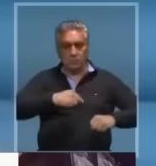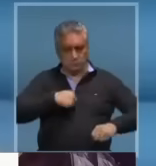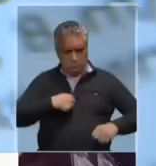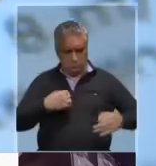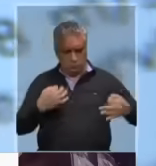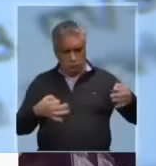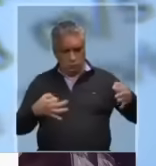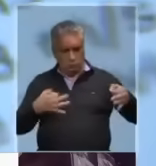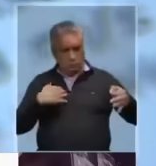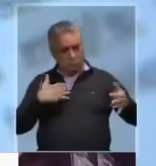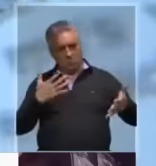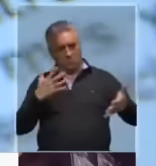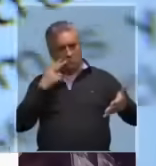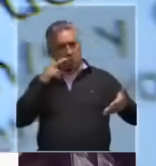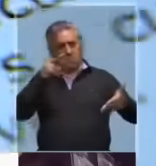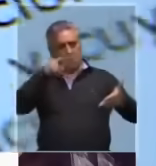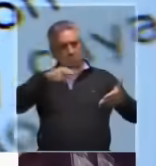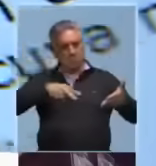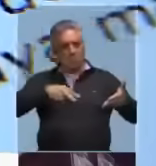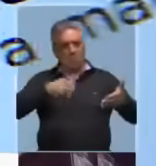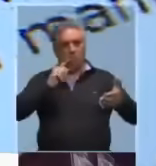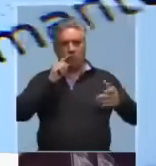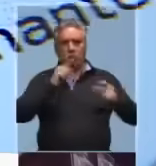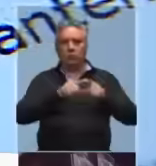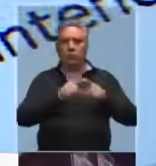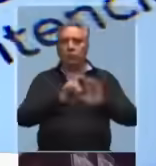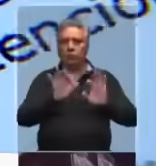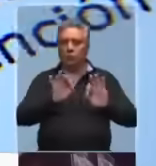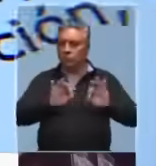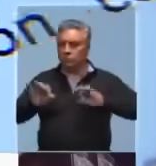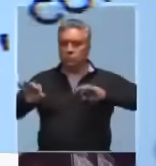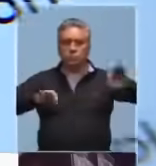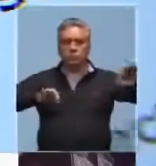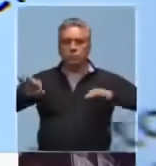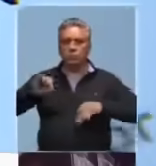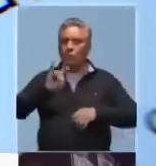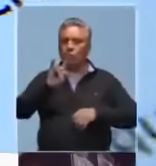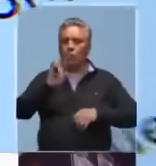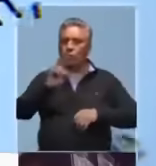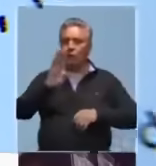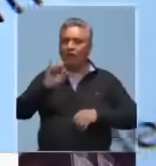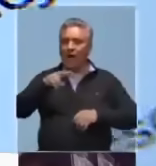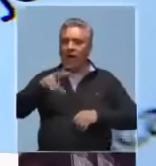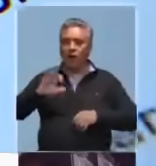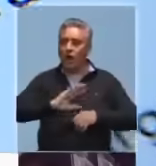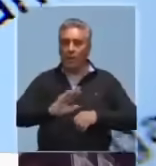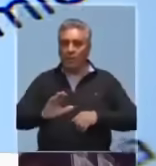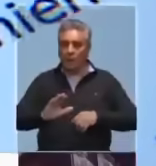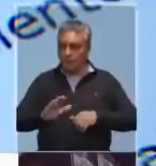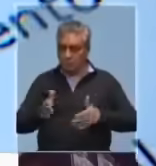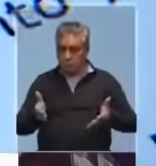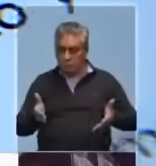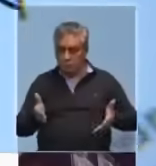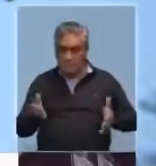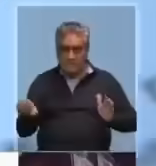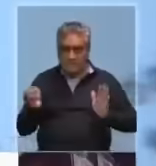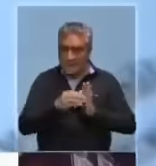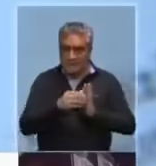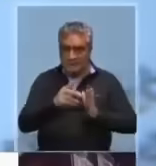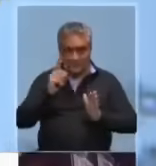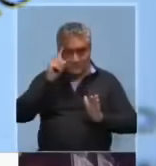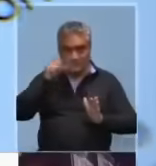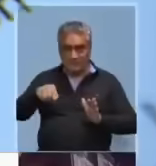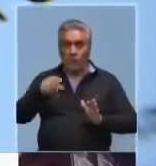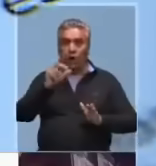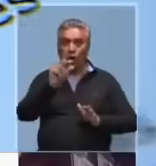documento fue que aplicaron el diseño simplemente urbano y sin considerar que se trata de dunas de un